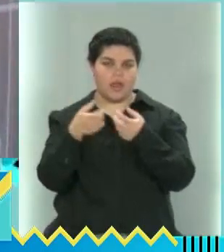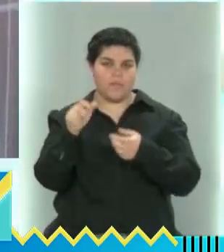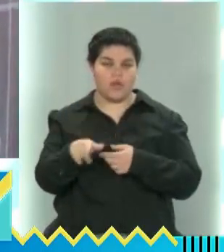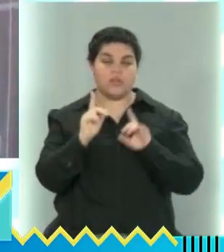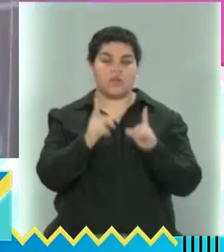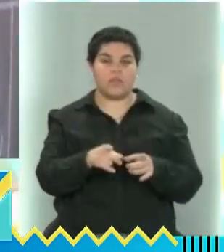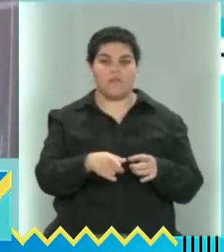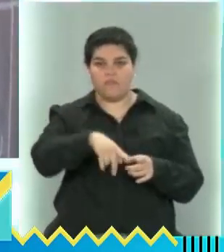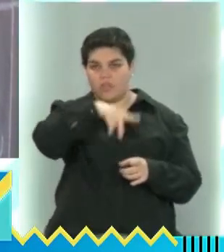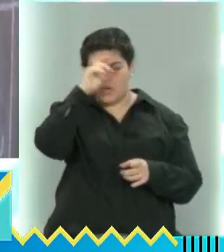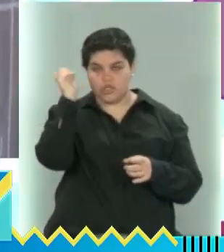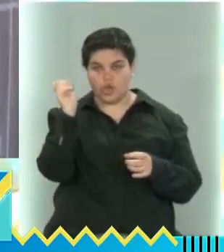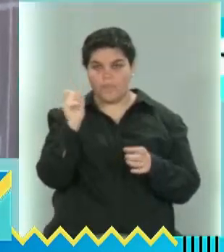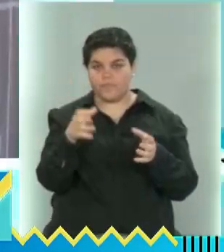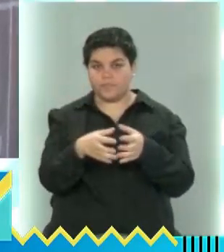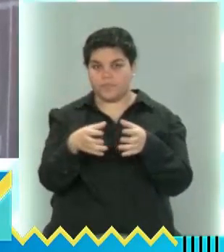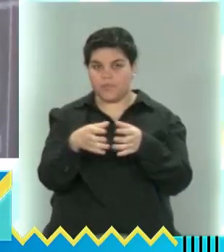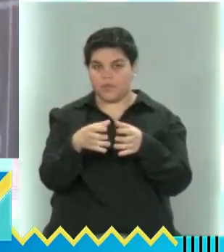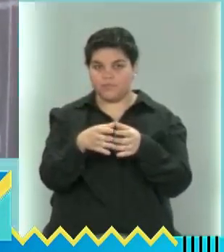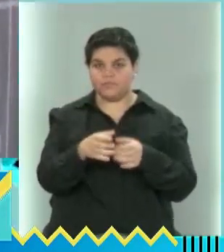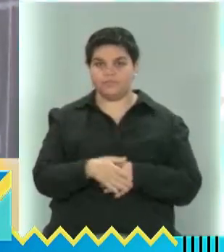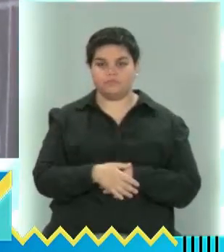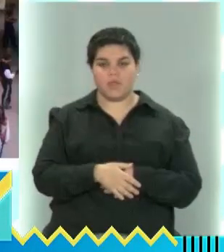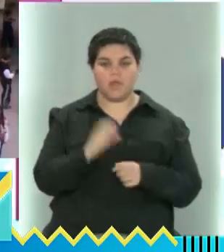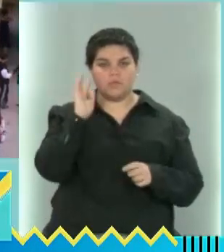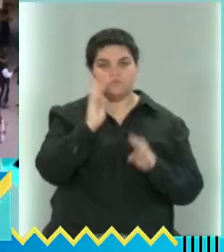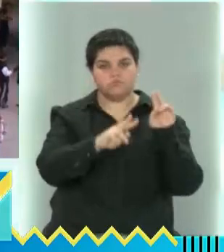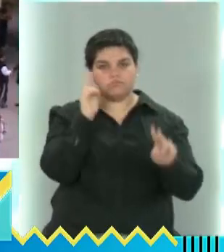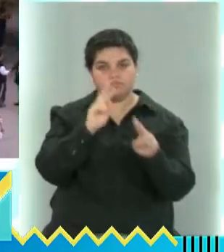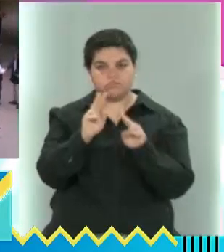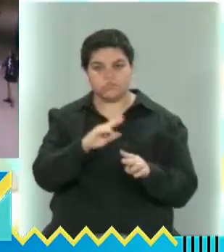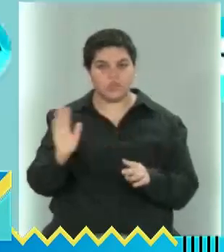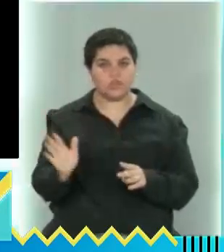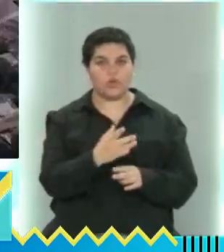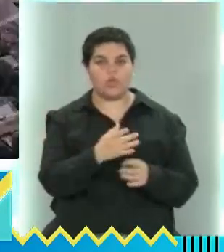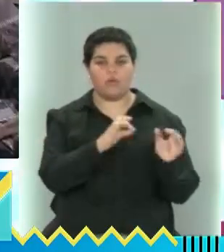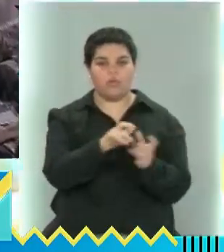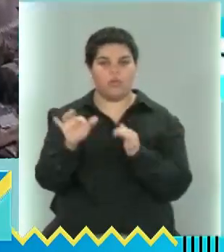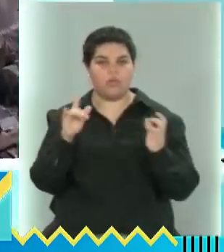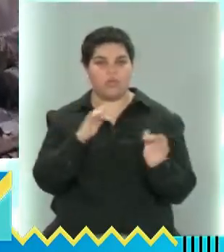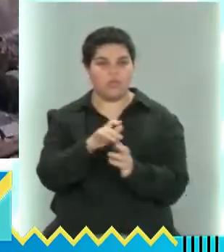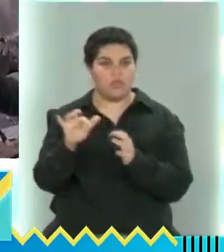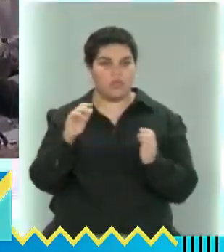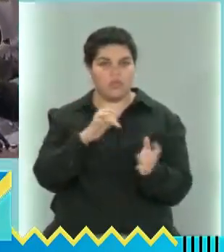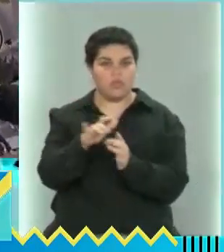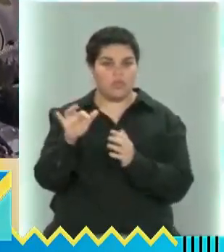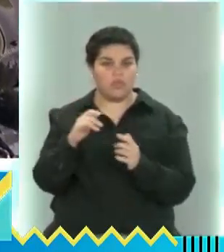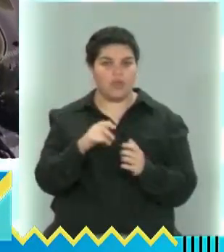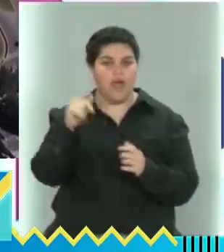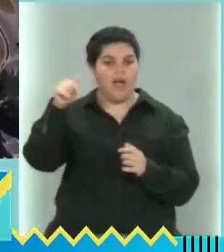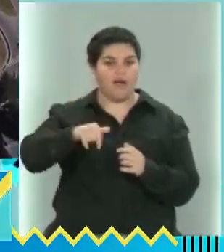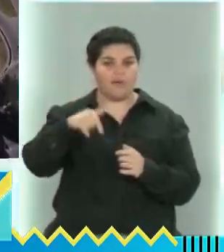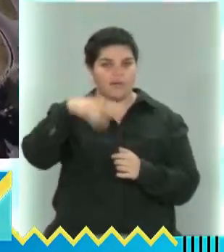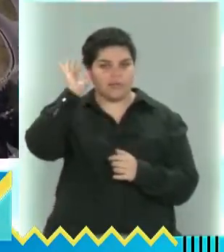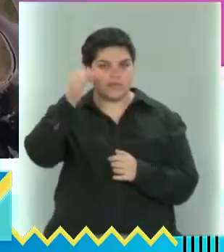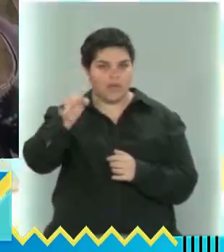nacional, después de escuchar todos los mandatos de todas las asociaciones de base, y dada la situación en la que estamos, en que no ha